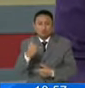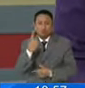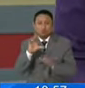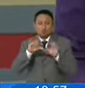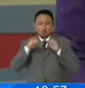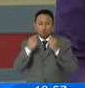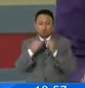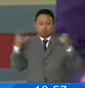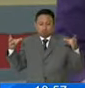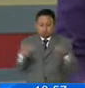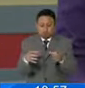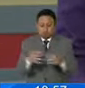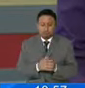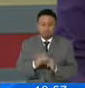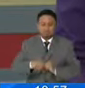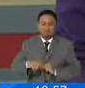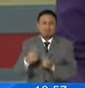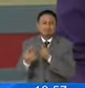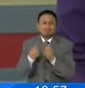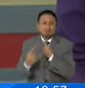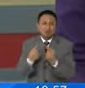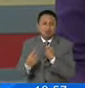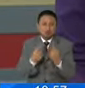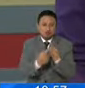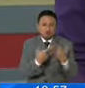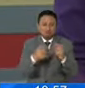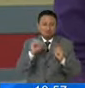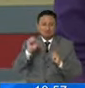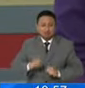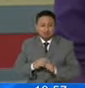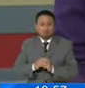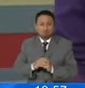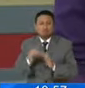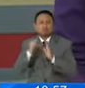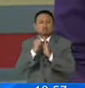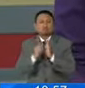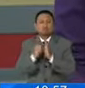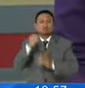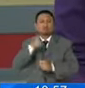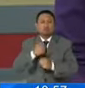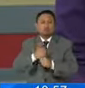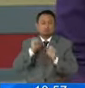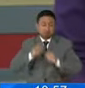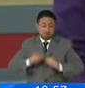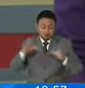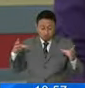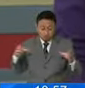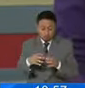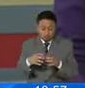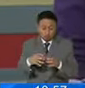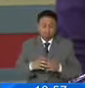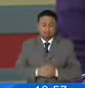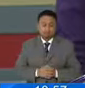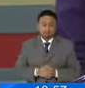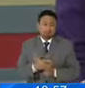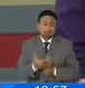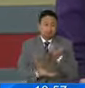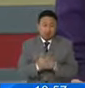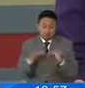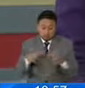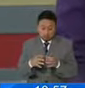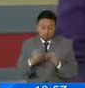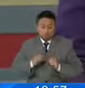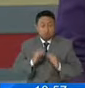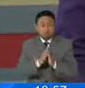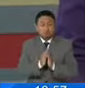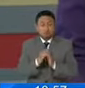bloque legislativo. Los diálogos son intensos en torno a presentar una agenda de trabajo de lograr conformarse como bancada. No descartan